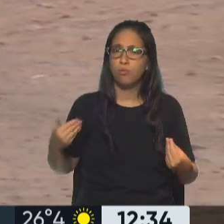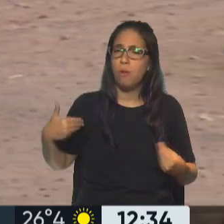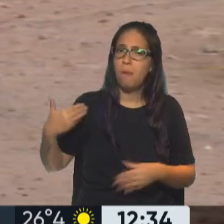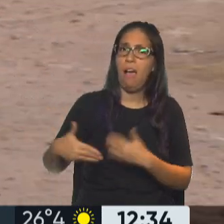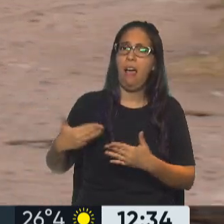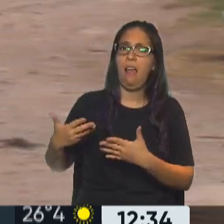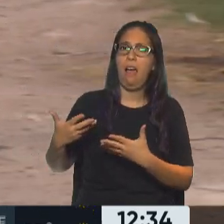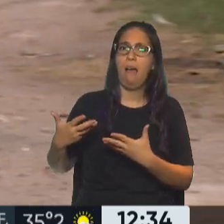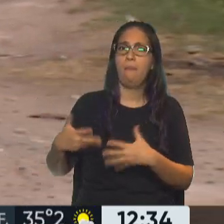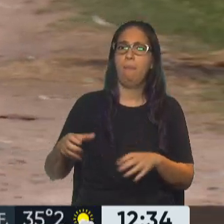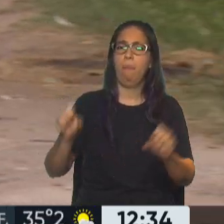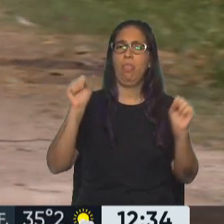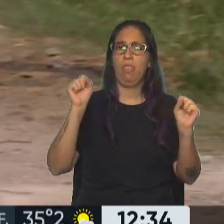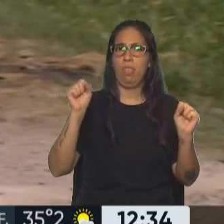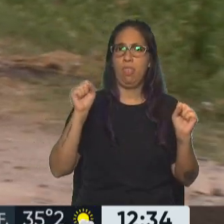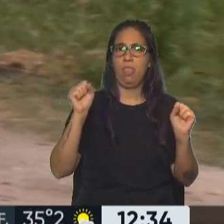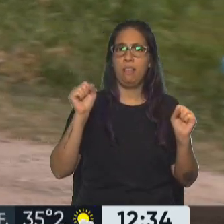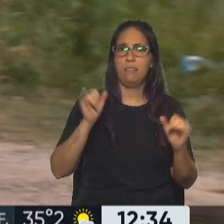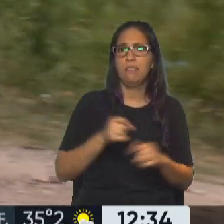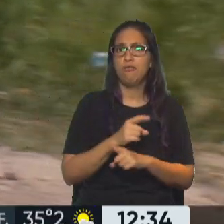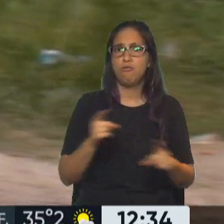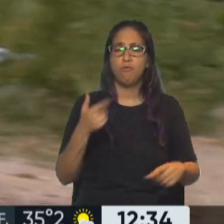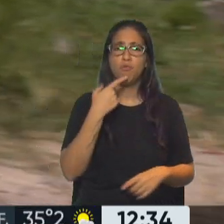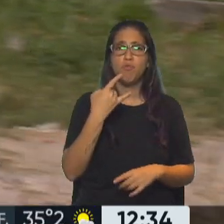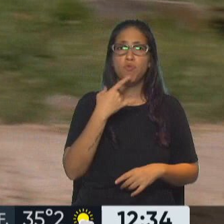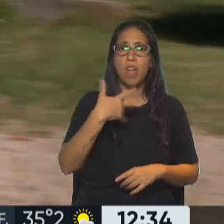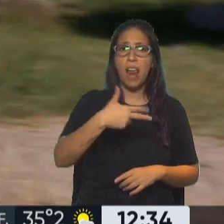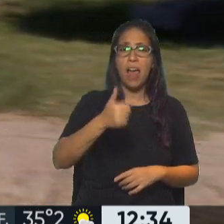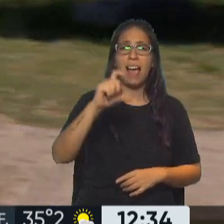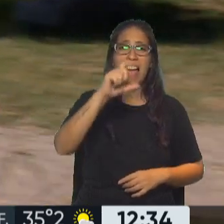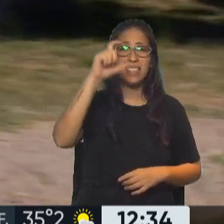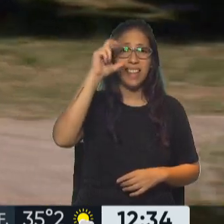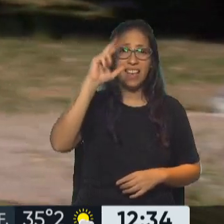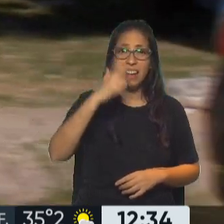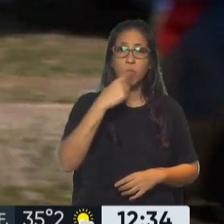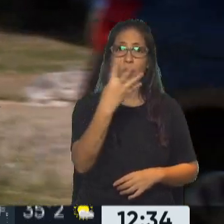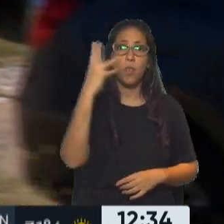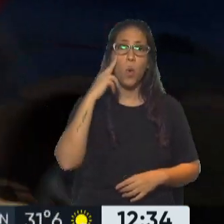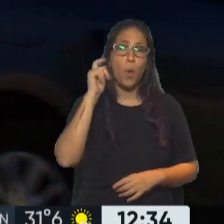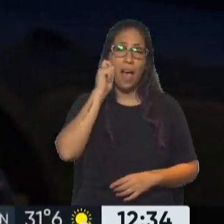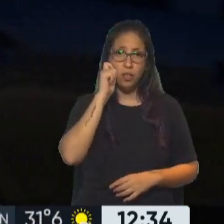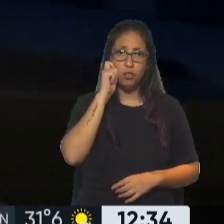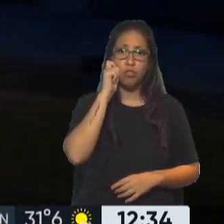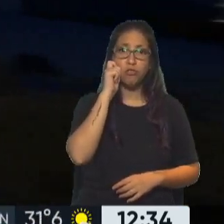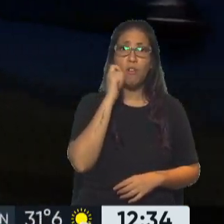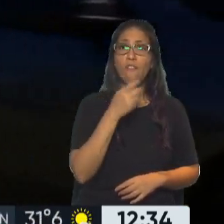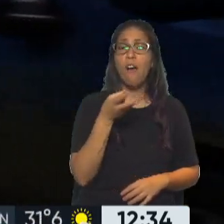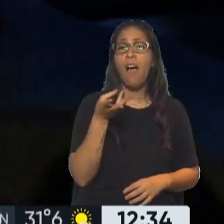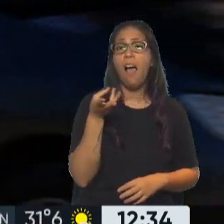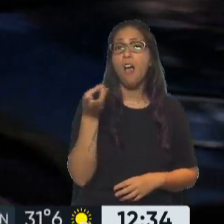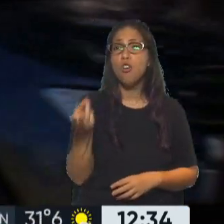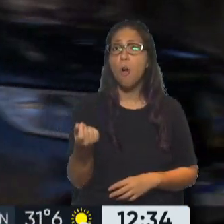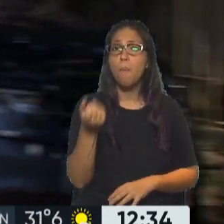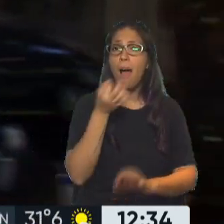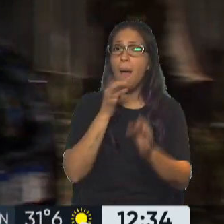se supo por lo menos por parte de la familia Susana Cáceres 49 años salió a realizar una suerte de